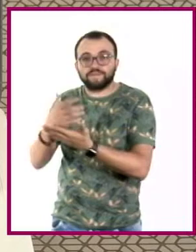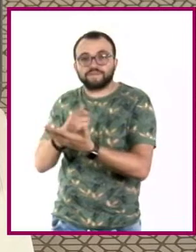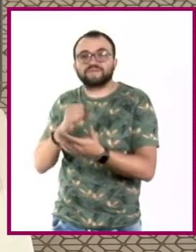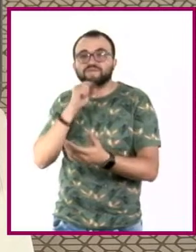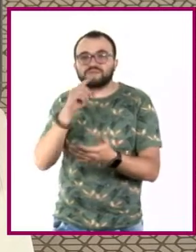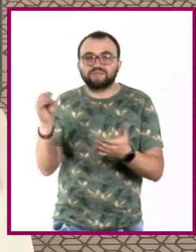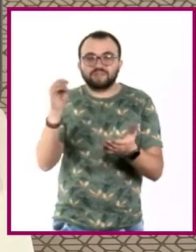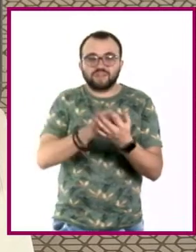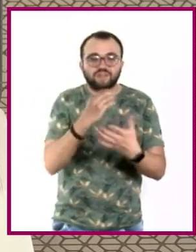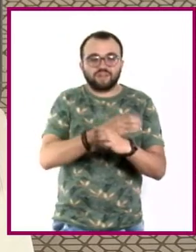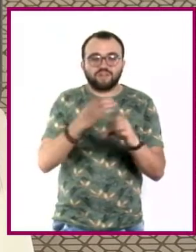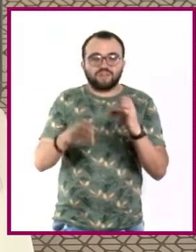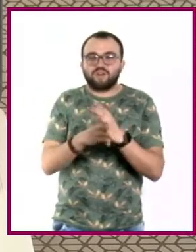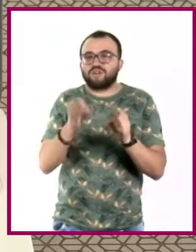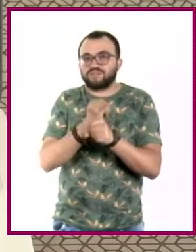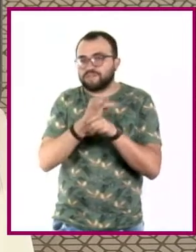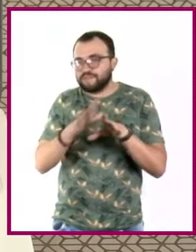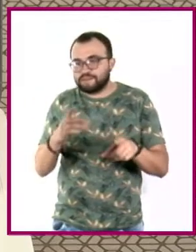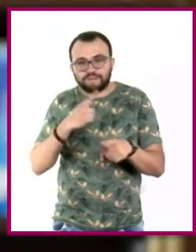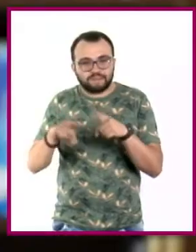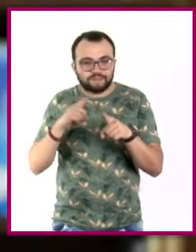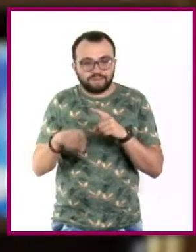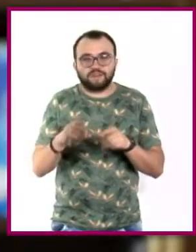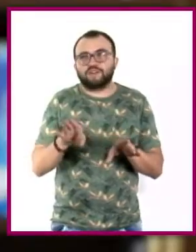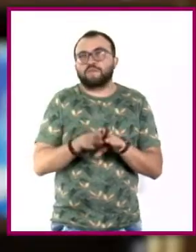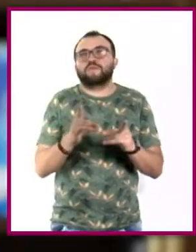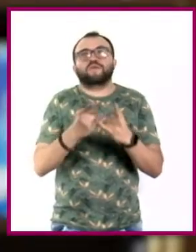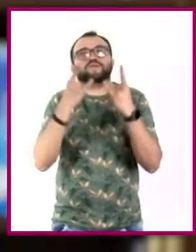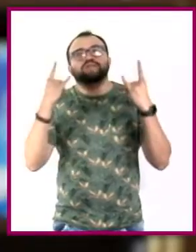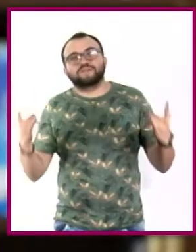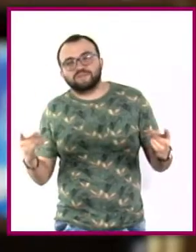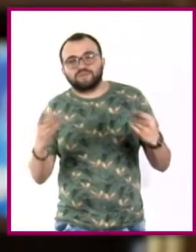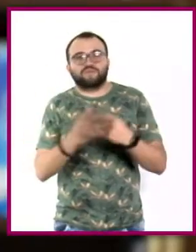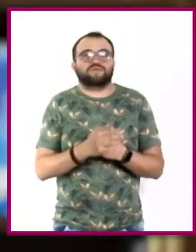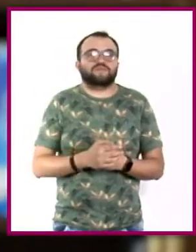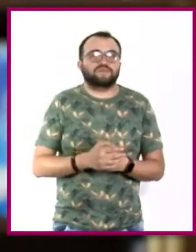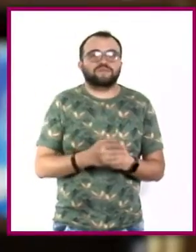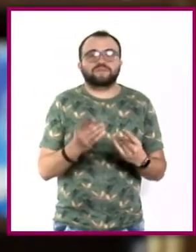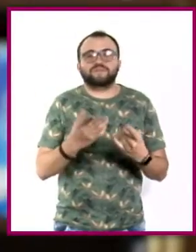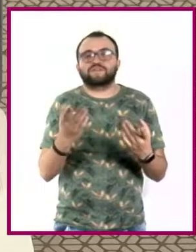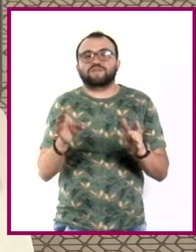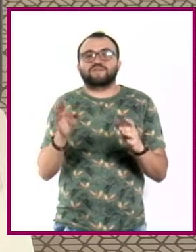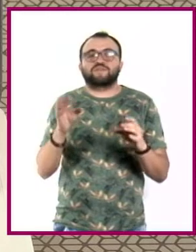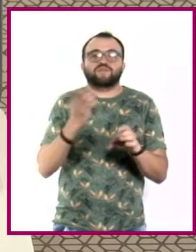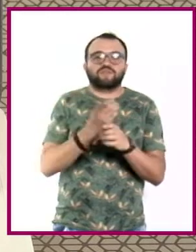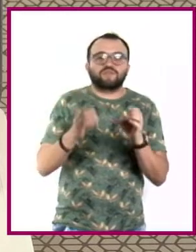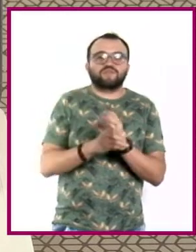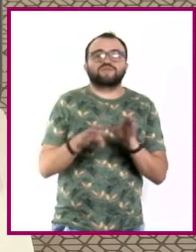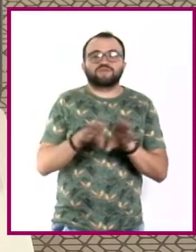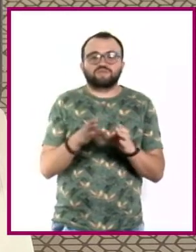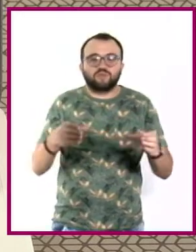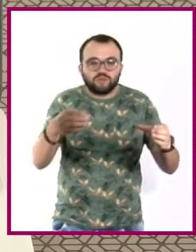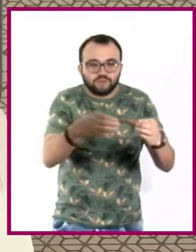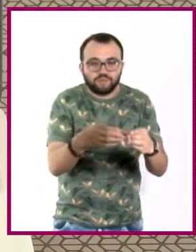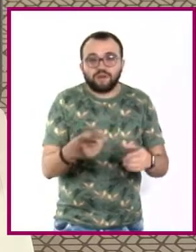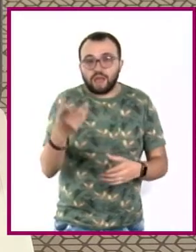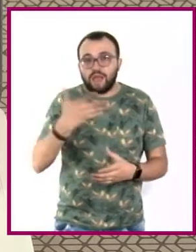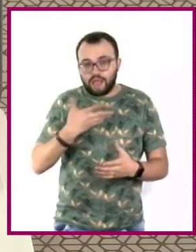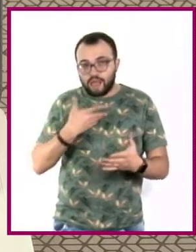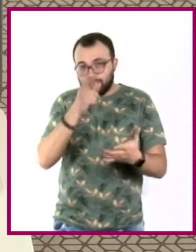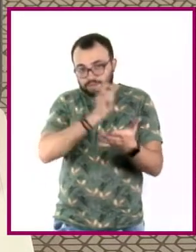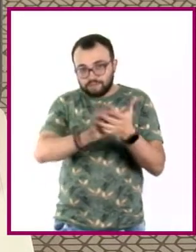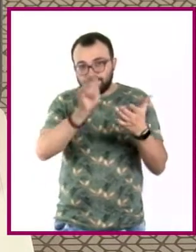datos. Estamos hablando desde cuestiones históricas, desde cuestiones urbanísticas, desde cuestiones... Entonces ellos están creando una base de